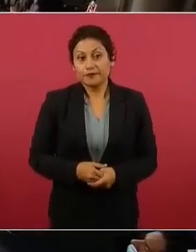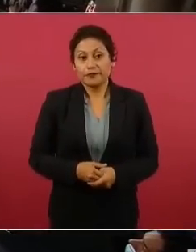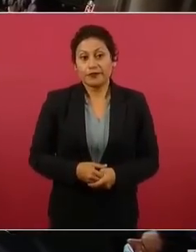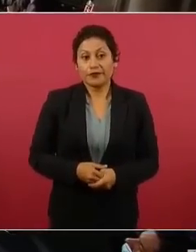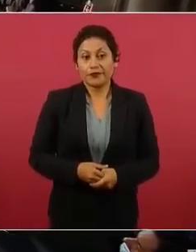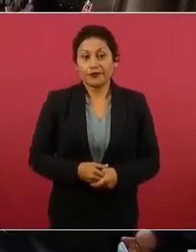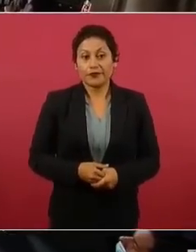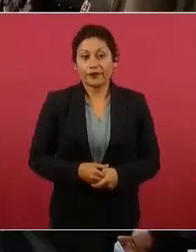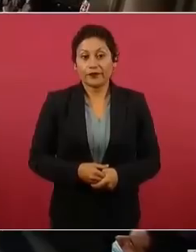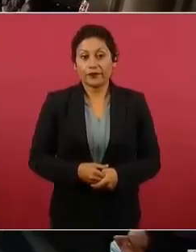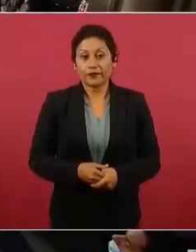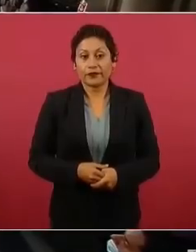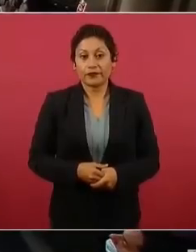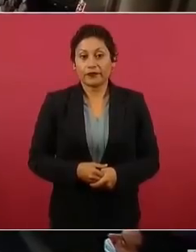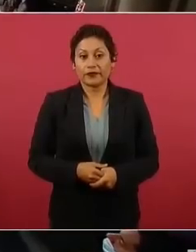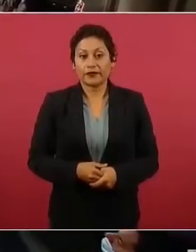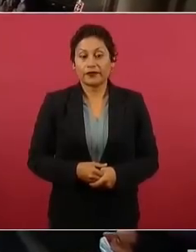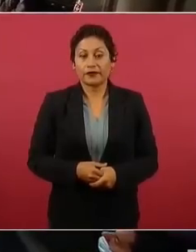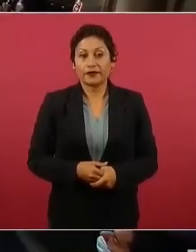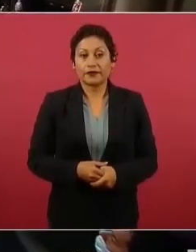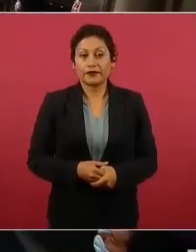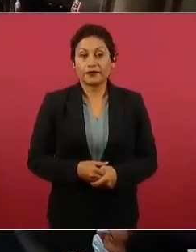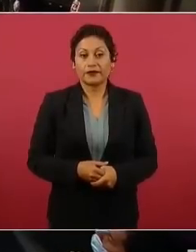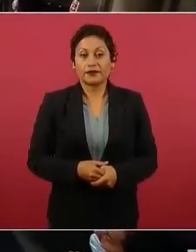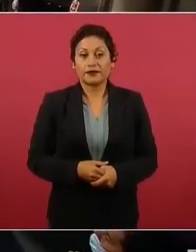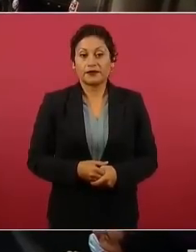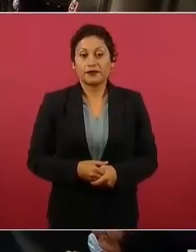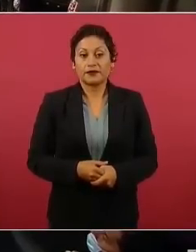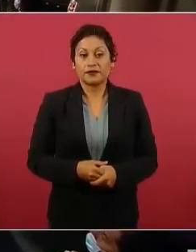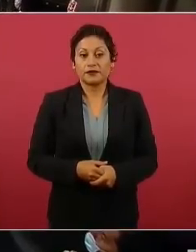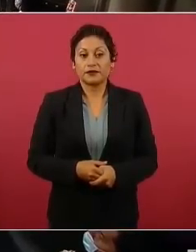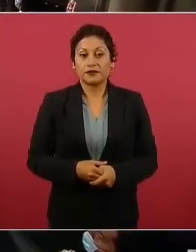es un